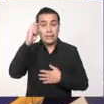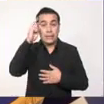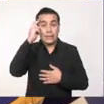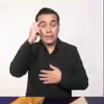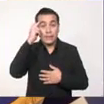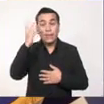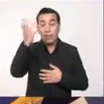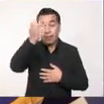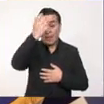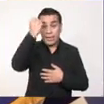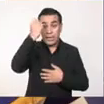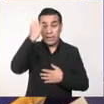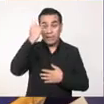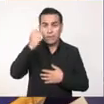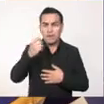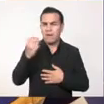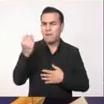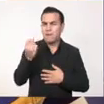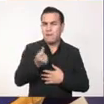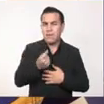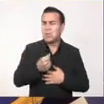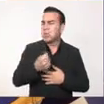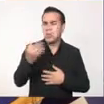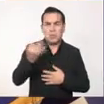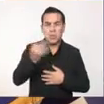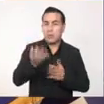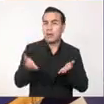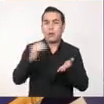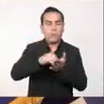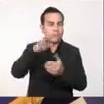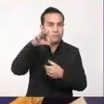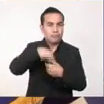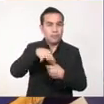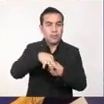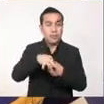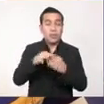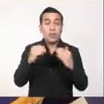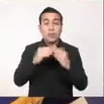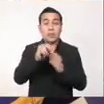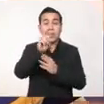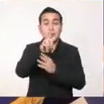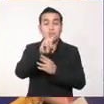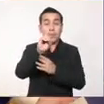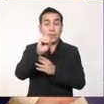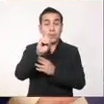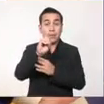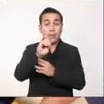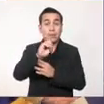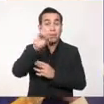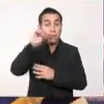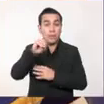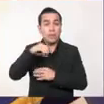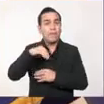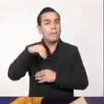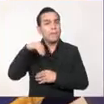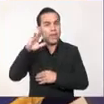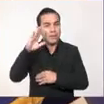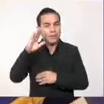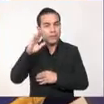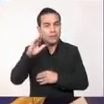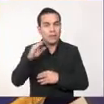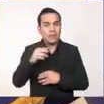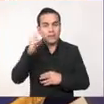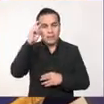representaba que ganábamos en primera vuelta sin necesidad de un balotaje y 20 puntos arriba del contrincante más cercano, o sea que era